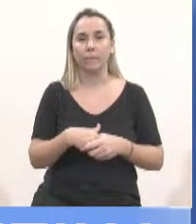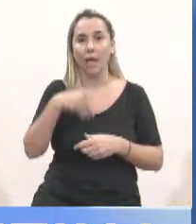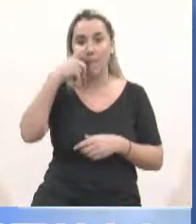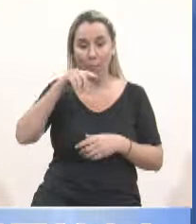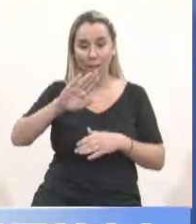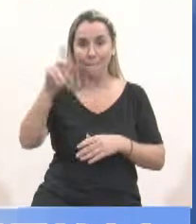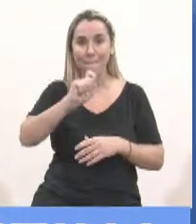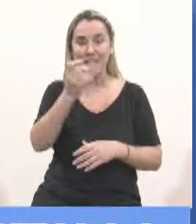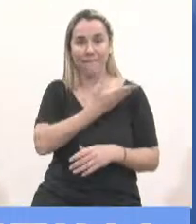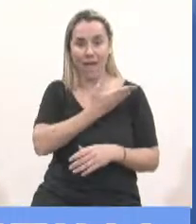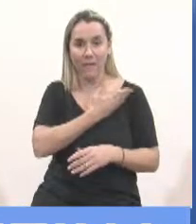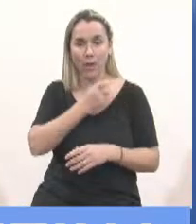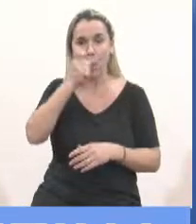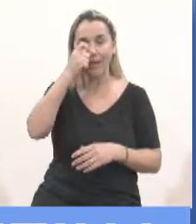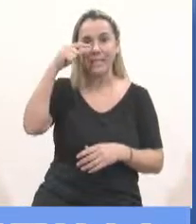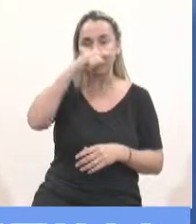en febrero, tratamos la ley